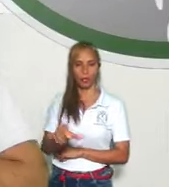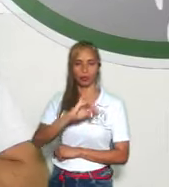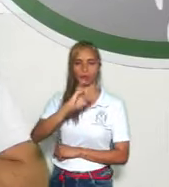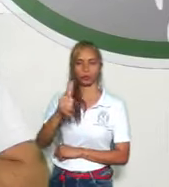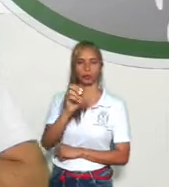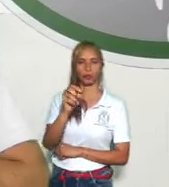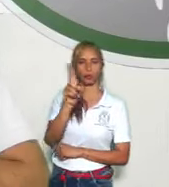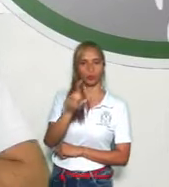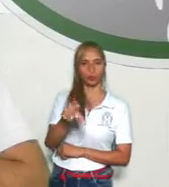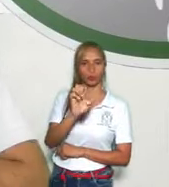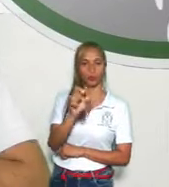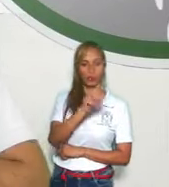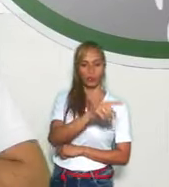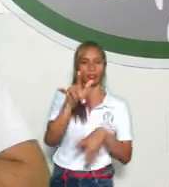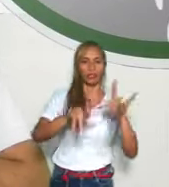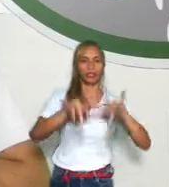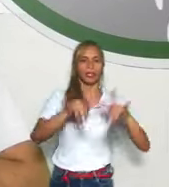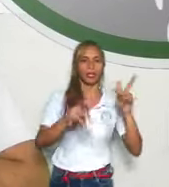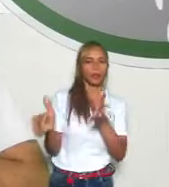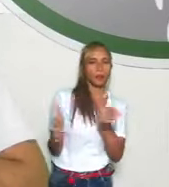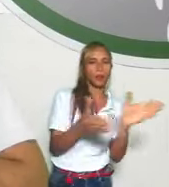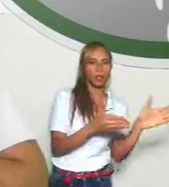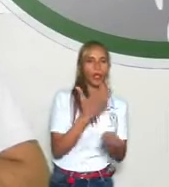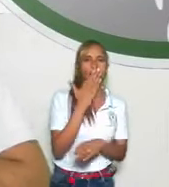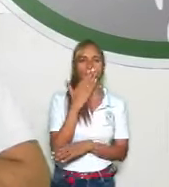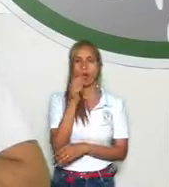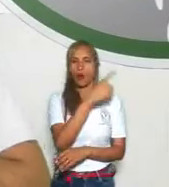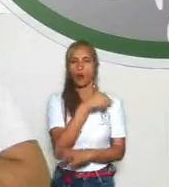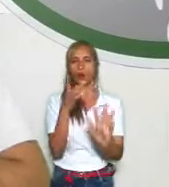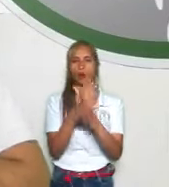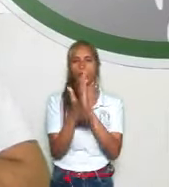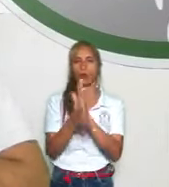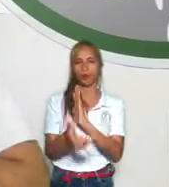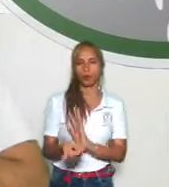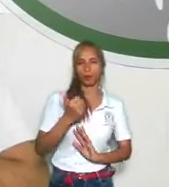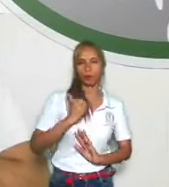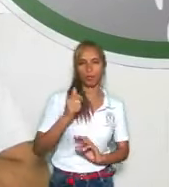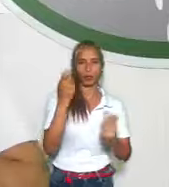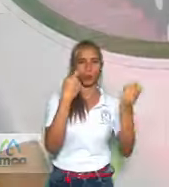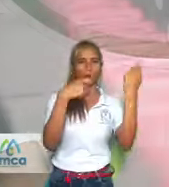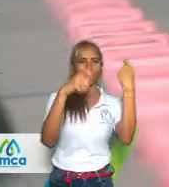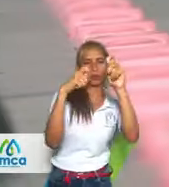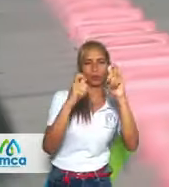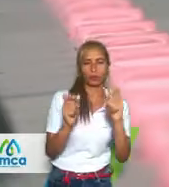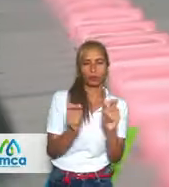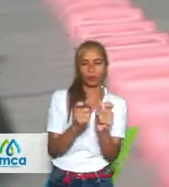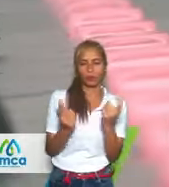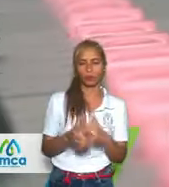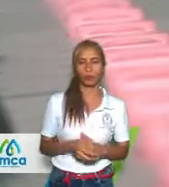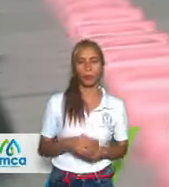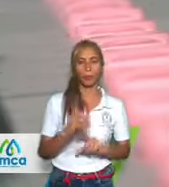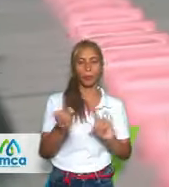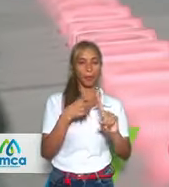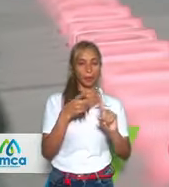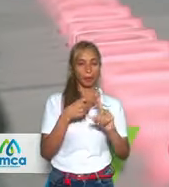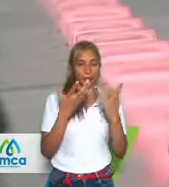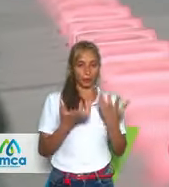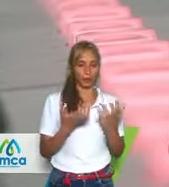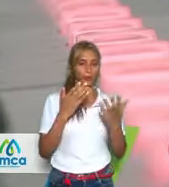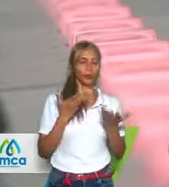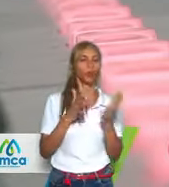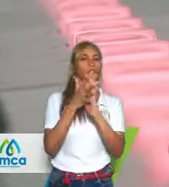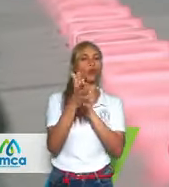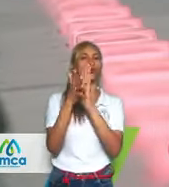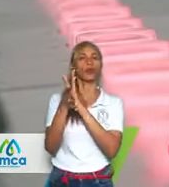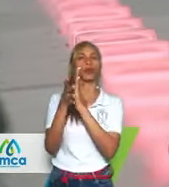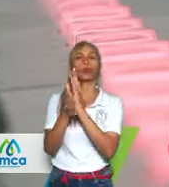Planeación de Calarcá, que nos cuenta sobre los beneficios para los comerciantes de la galería. Primero queríamos contarles a todos los